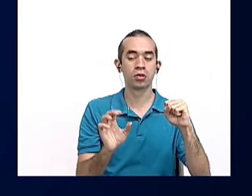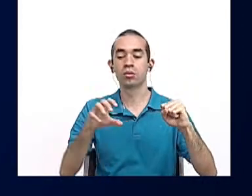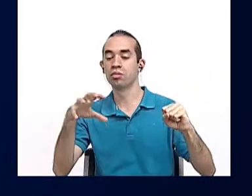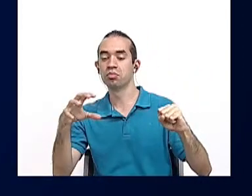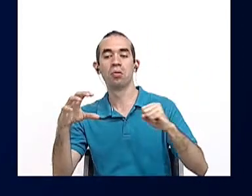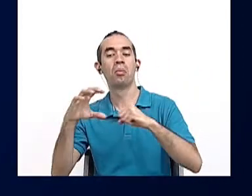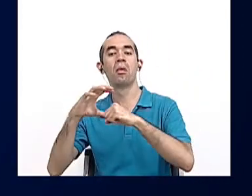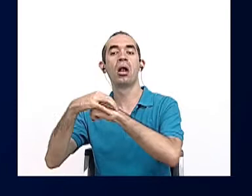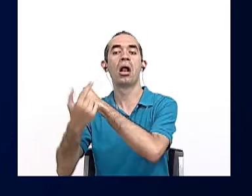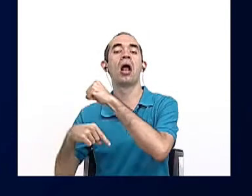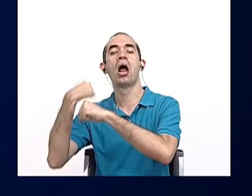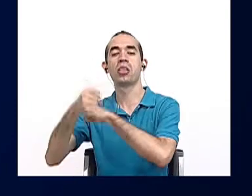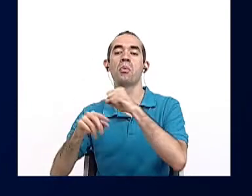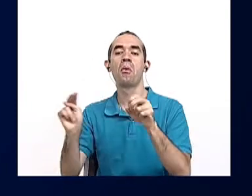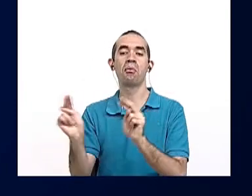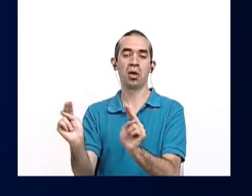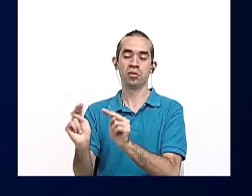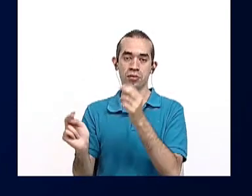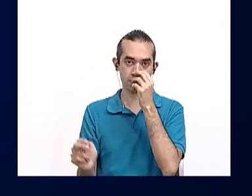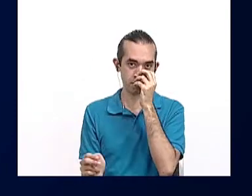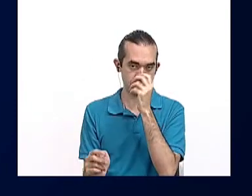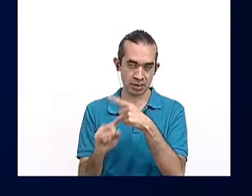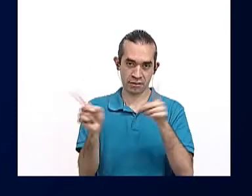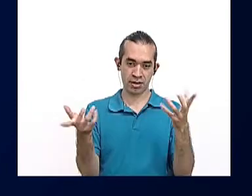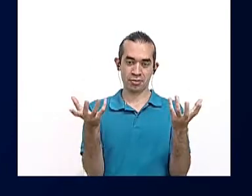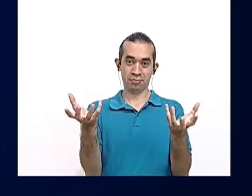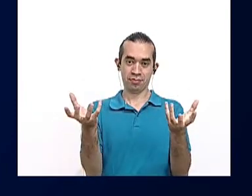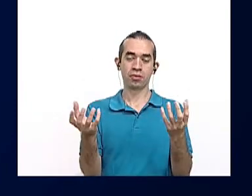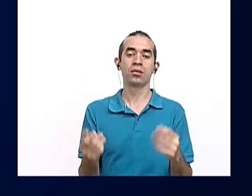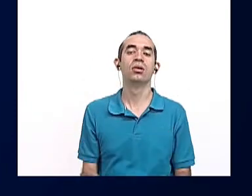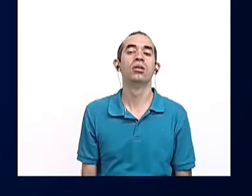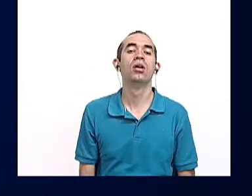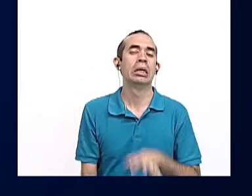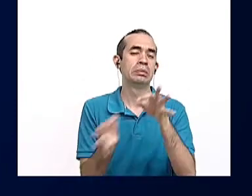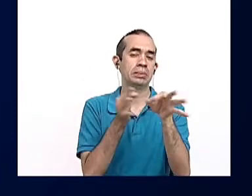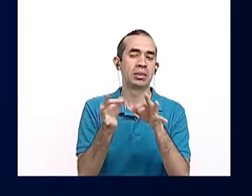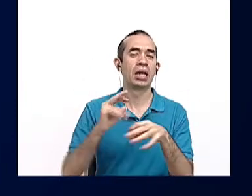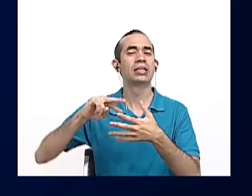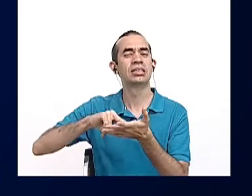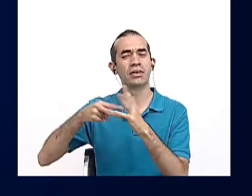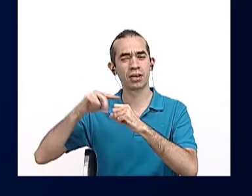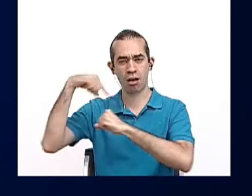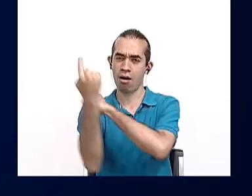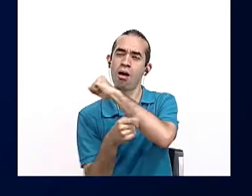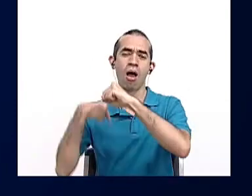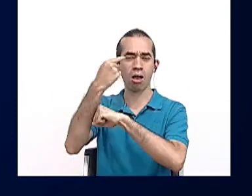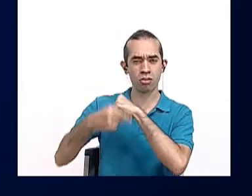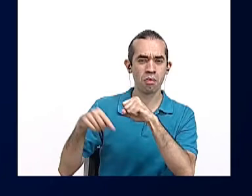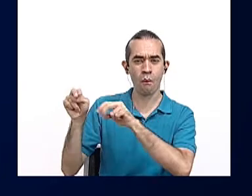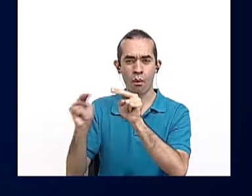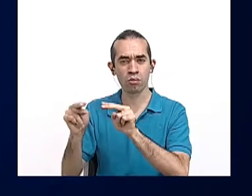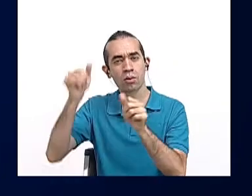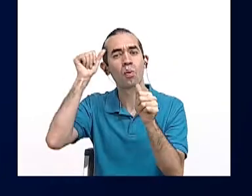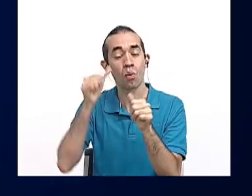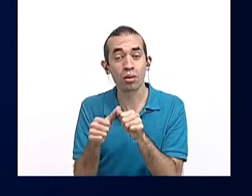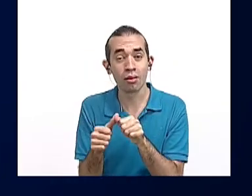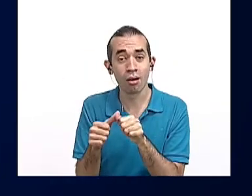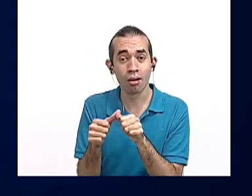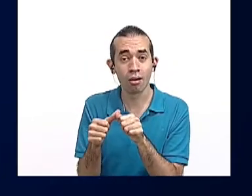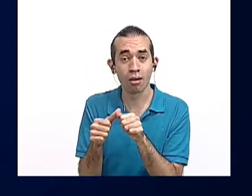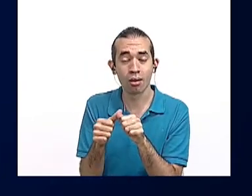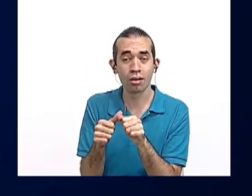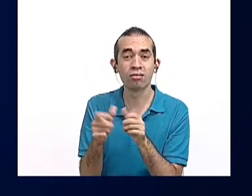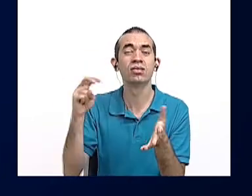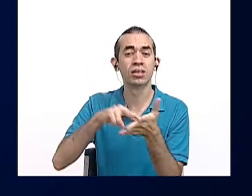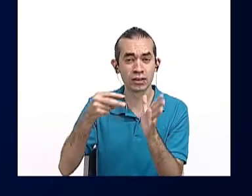átomos neutros. Entonces vamos a iniciar explicando qué es un átomo neutro, recordando. ¿Ustedes se acuerdan? ¿Cómo podemos